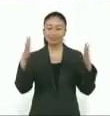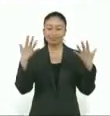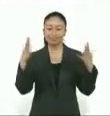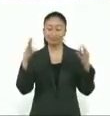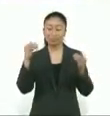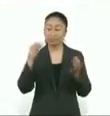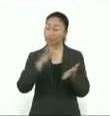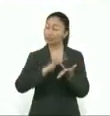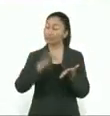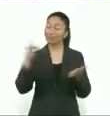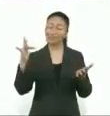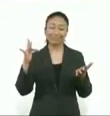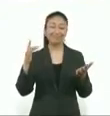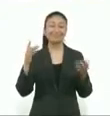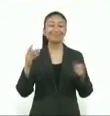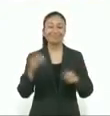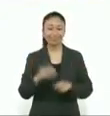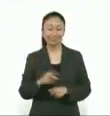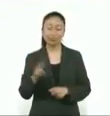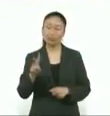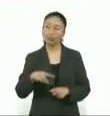Muchísimas gracias, Indira.